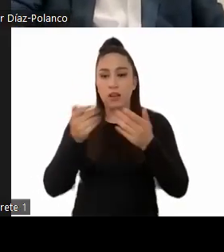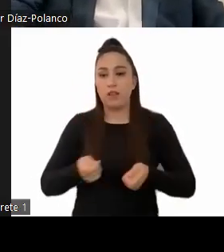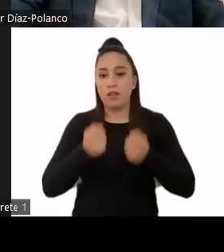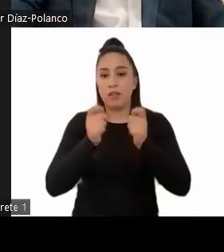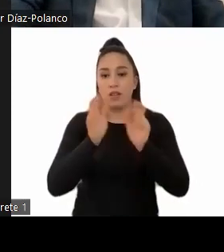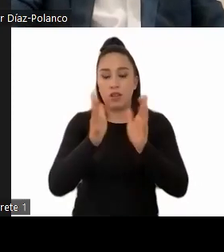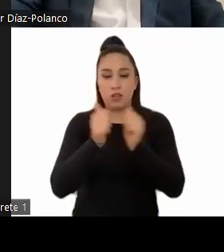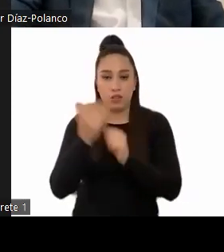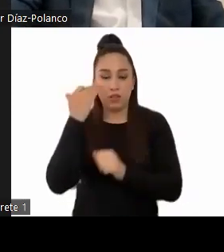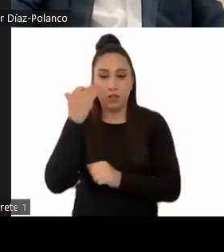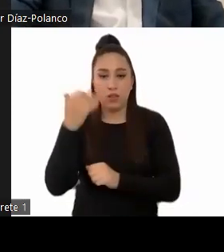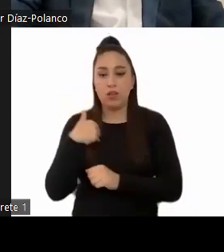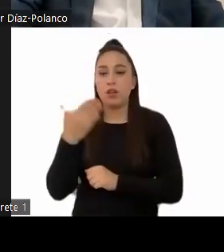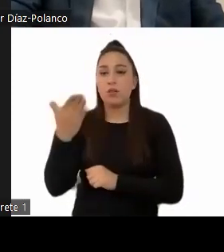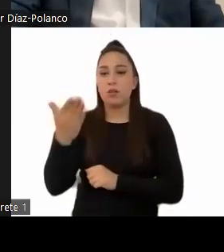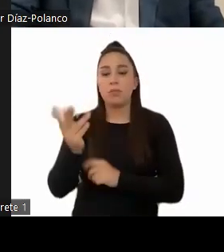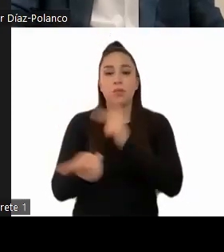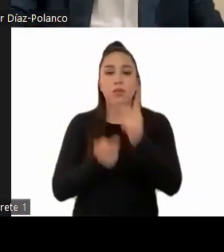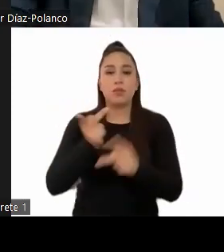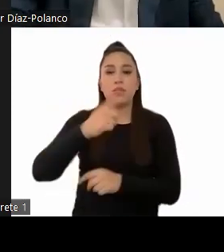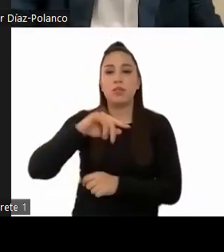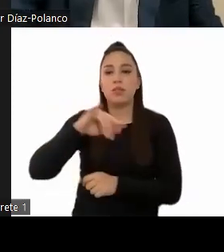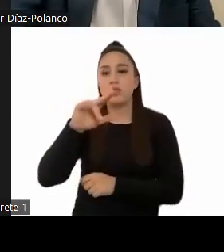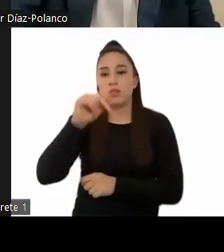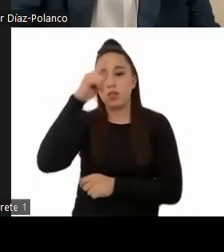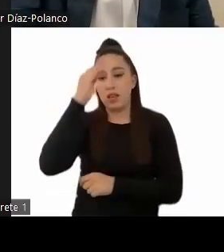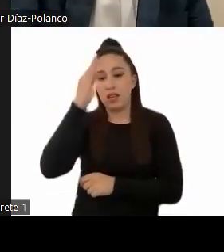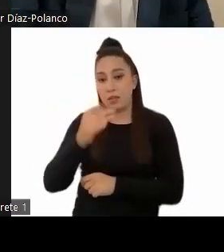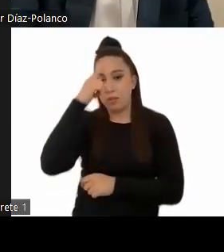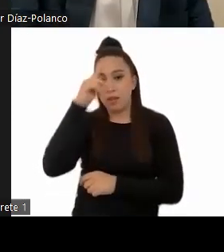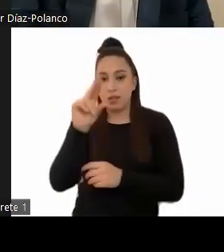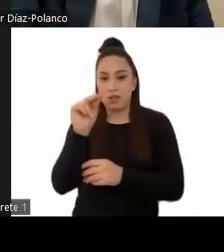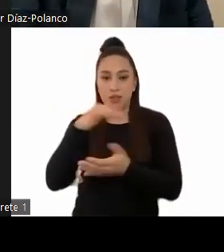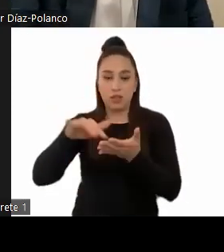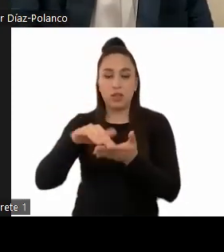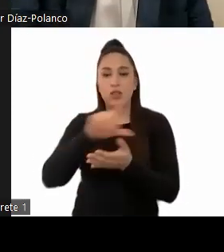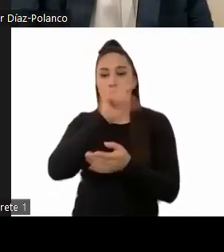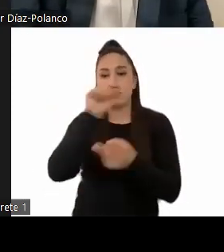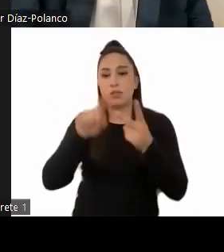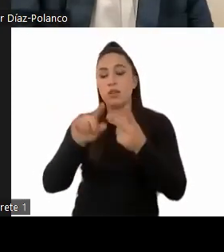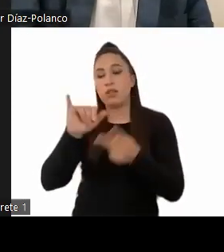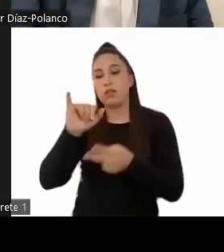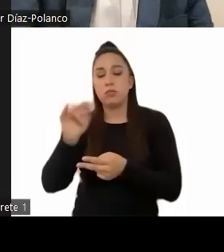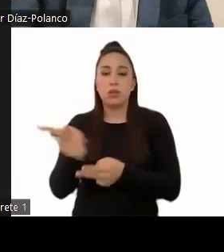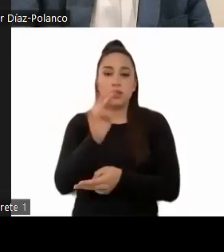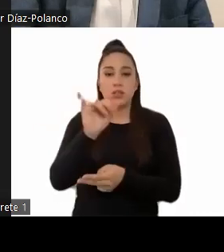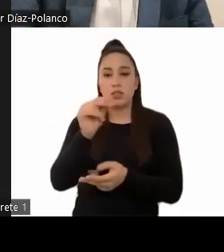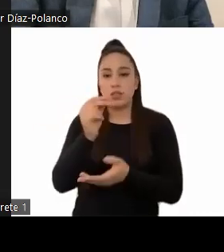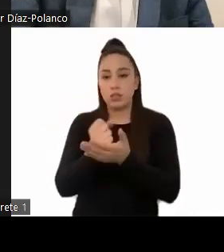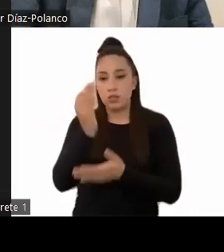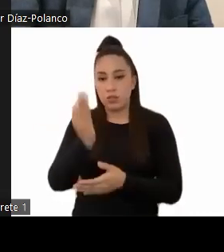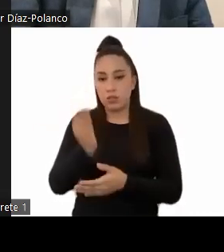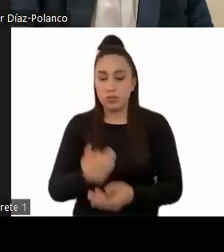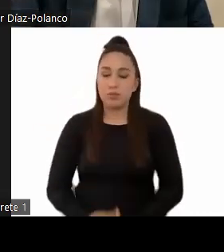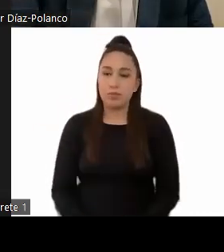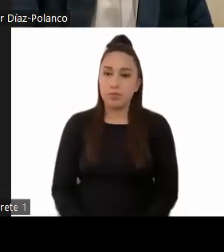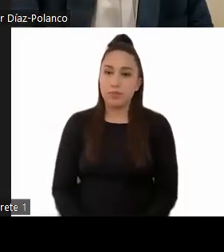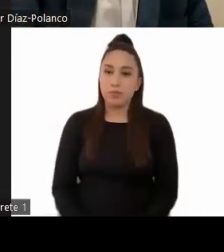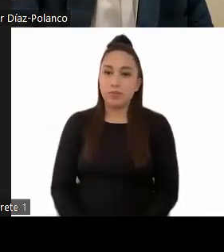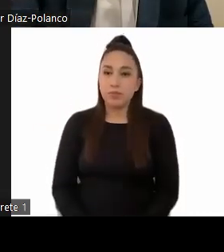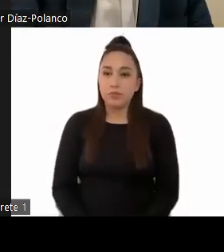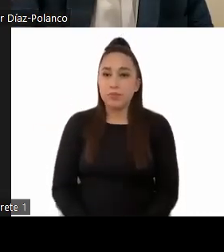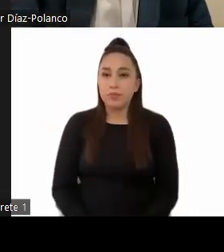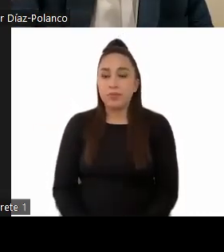antelación, solicito obviar su lectura y proceder a su aprobación, si así lo determina el pleno de esta comisión.